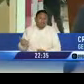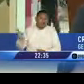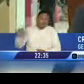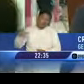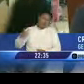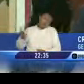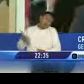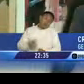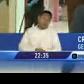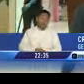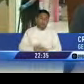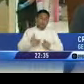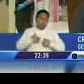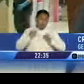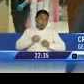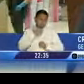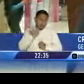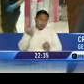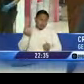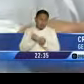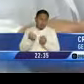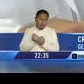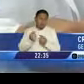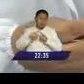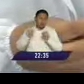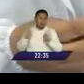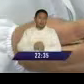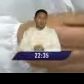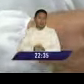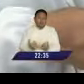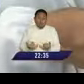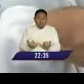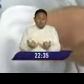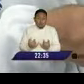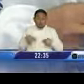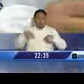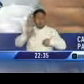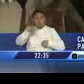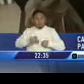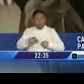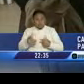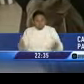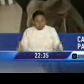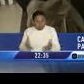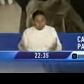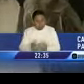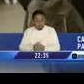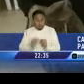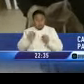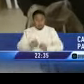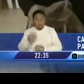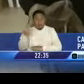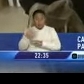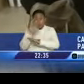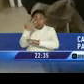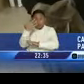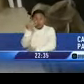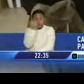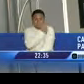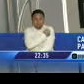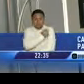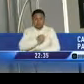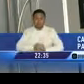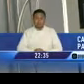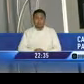creemos nosotros que podemos apoyar de muchas mejores maneras. Sostienen que ahora hay que incentivar a la ciudadanía para que complete su esquema de vacunación de